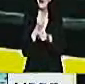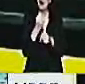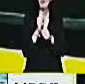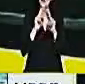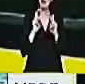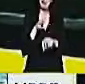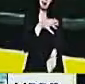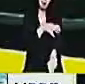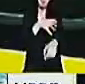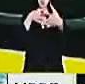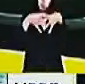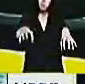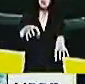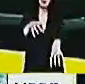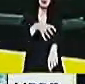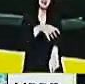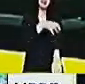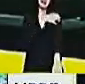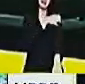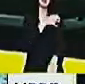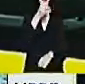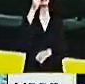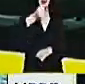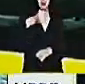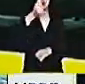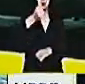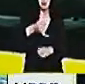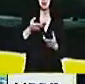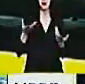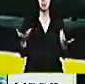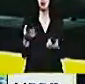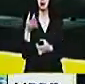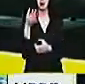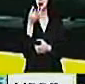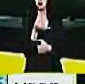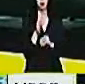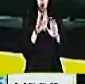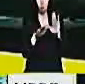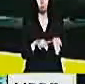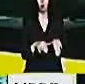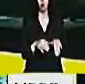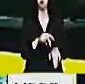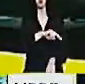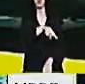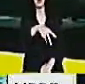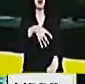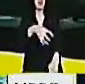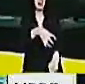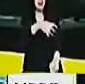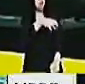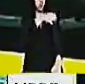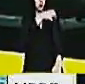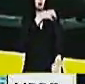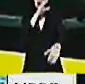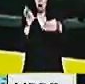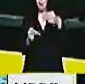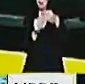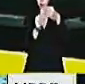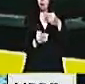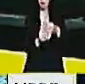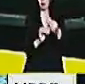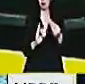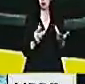temas de descentralización, siempre la acuñamos porque es muy cierta. Cada una de nuestras regiones aporta con lo propio, con sus propias capacidades, pero